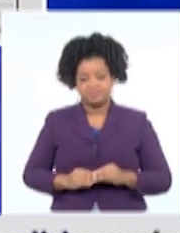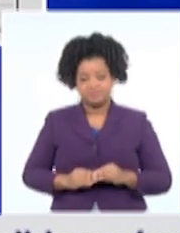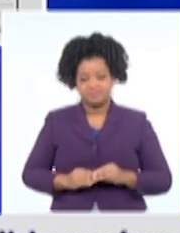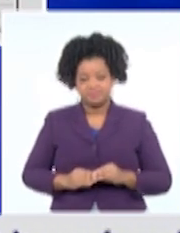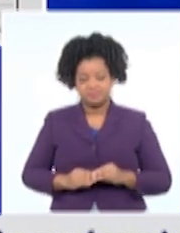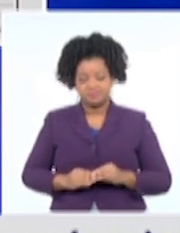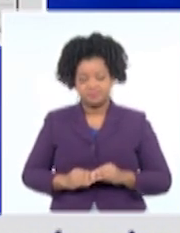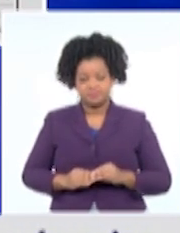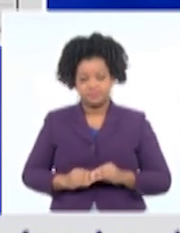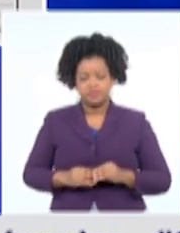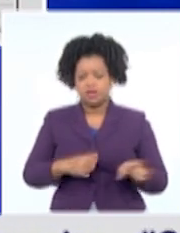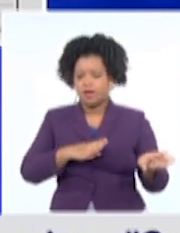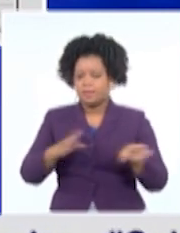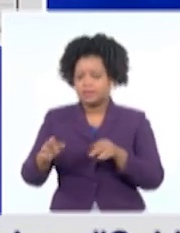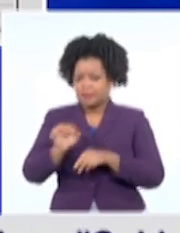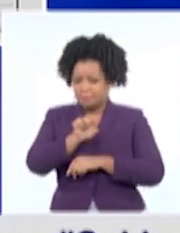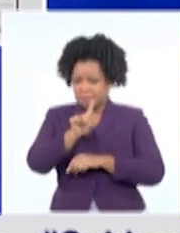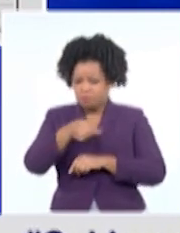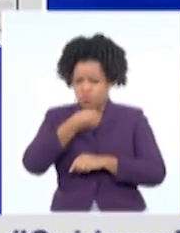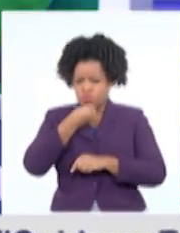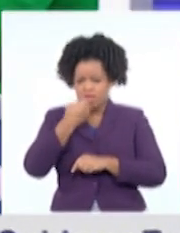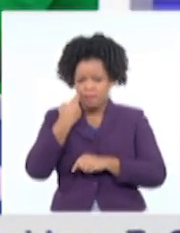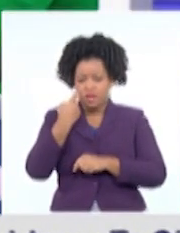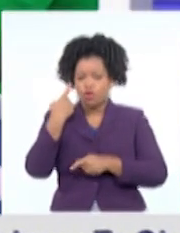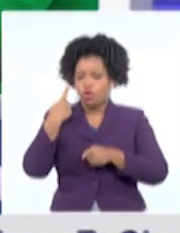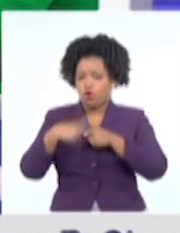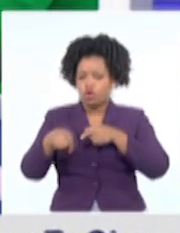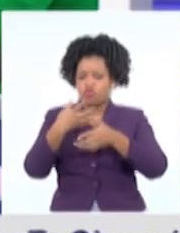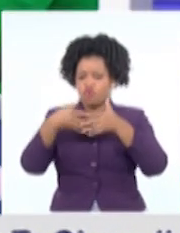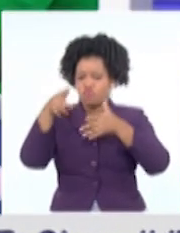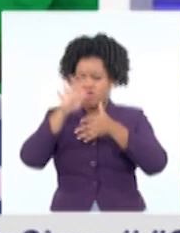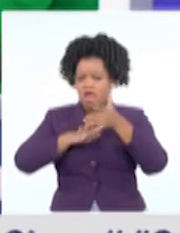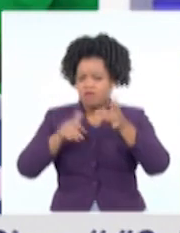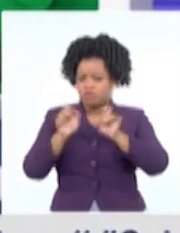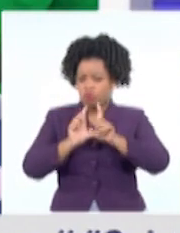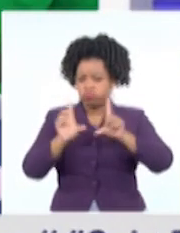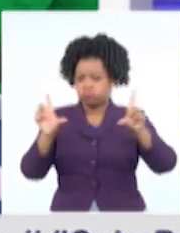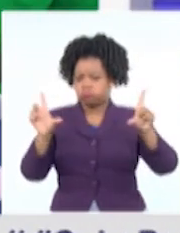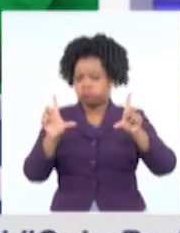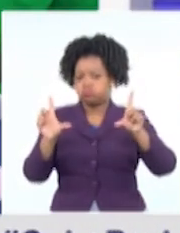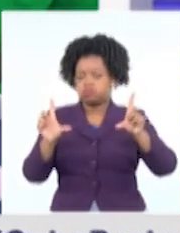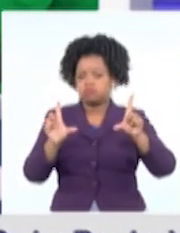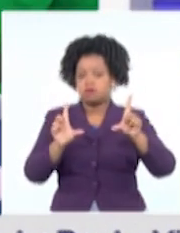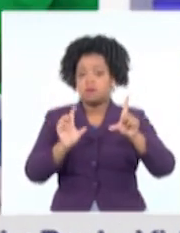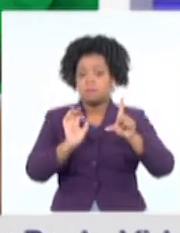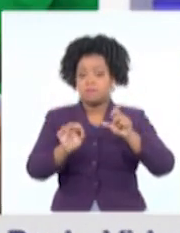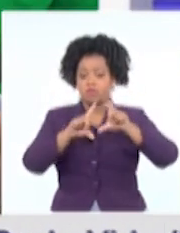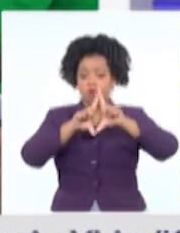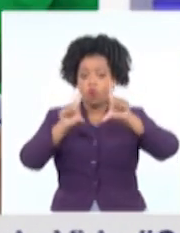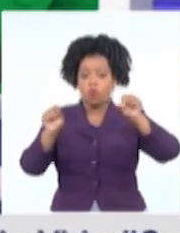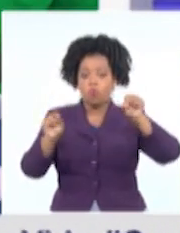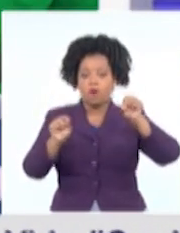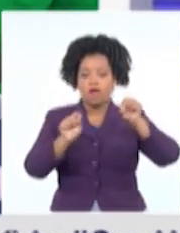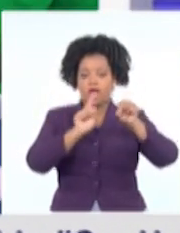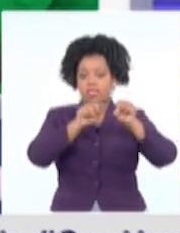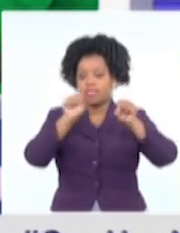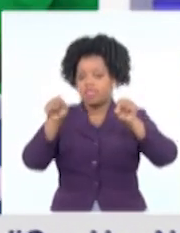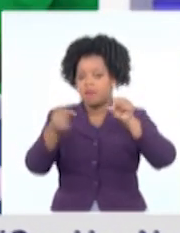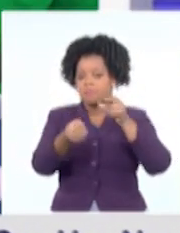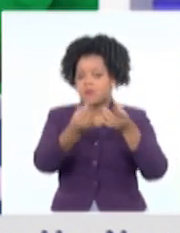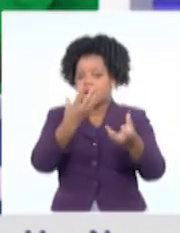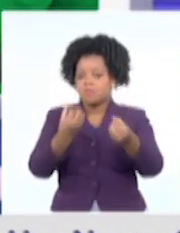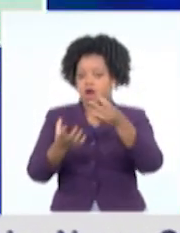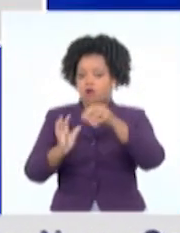ver el gráfico, la pantalla con los eventos activos, un poco que para hacer